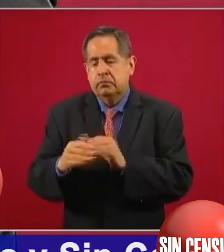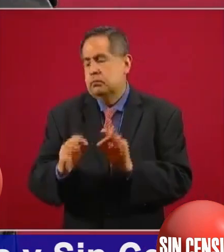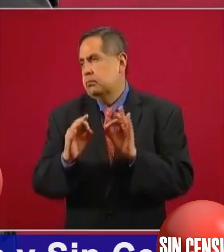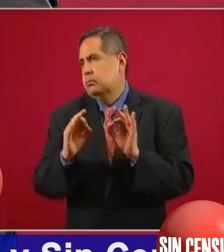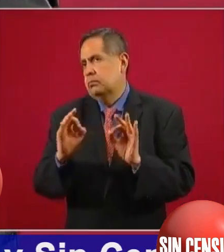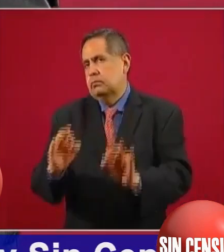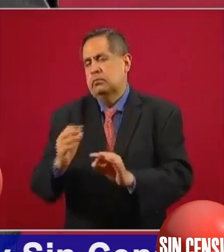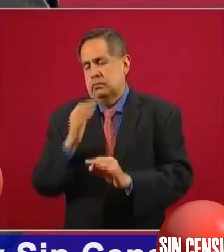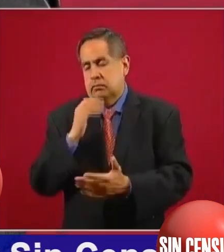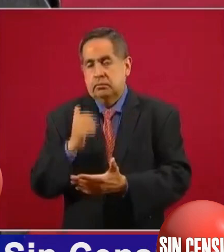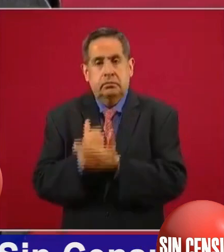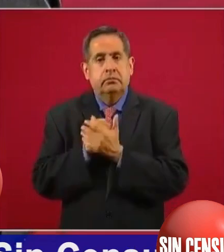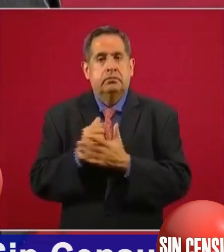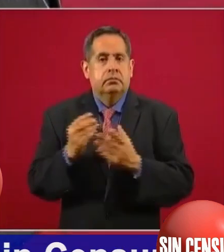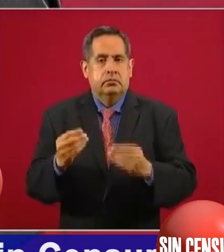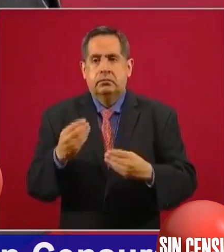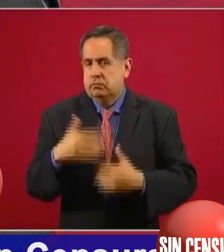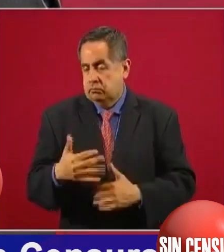Fue,